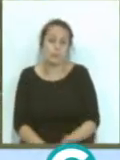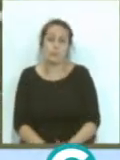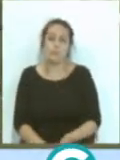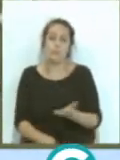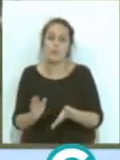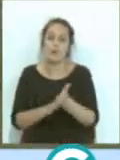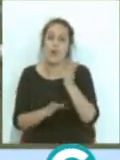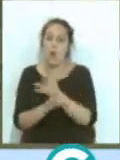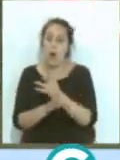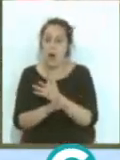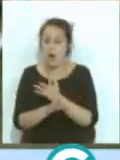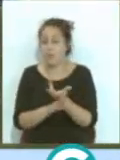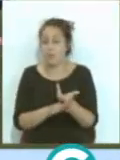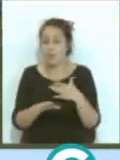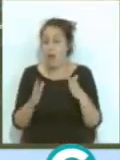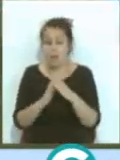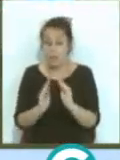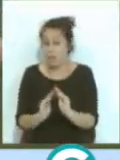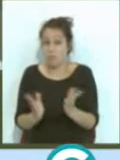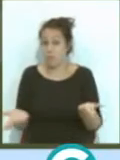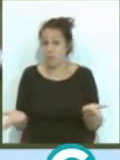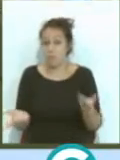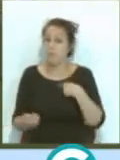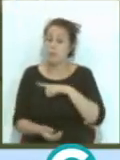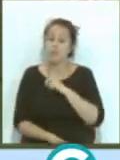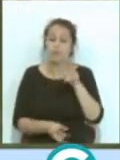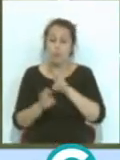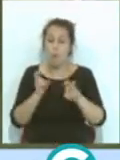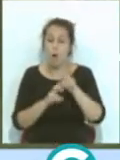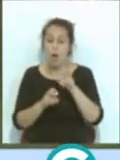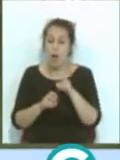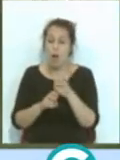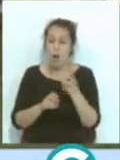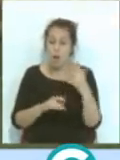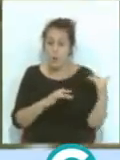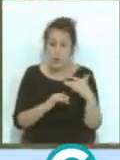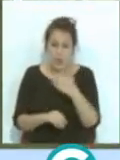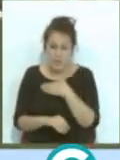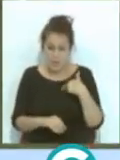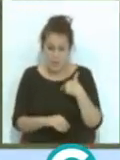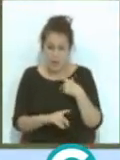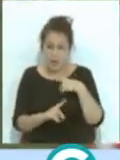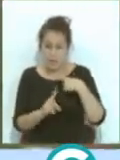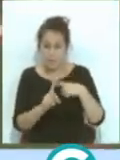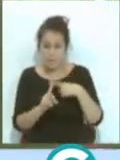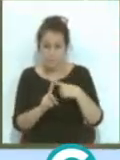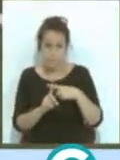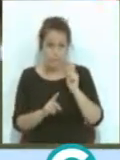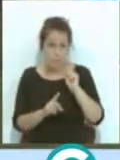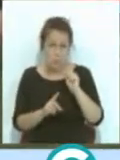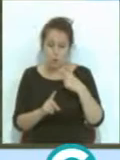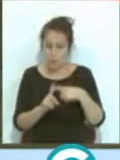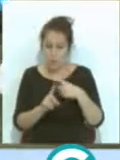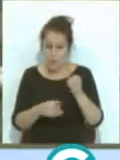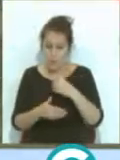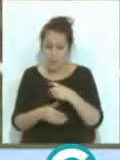que van a jugar en su casa. Entonces, pero nosotros vamos a buscar el partido y lo que queremos es sumar puntos. Es lo que vamos a intentar hacer, como